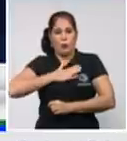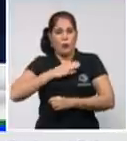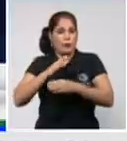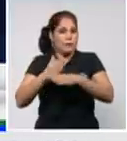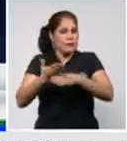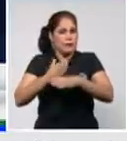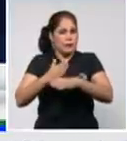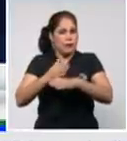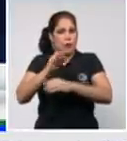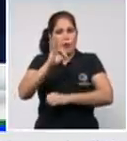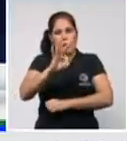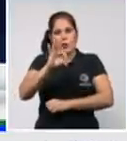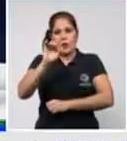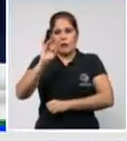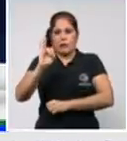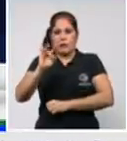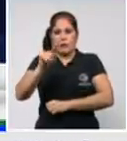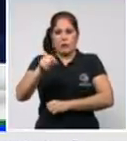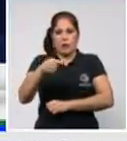el